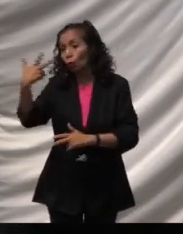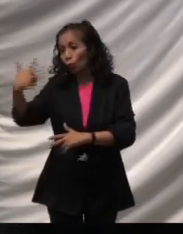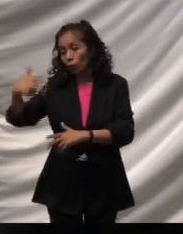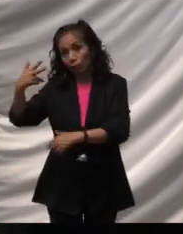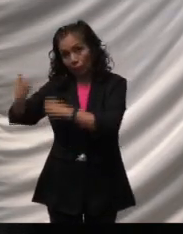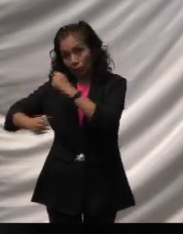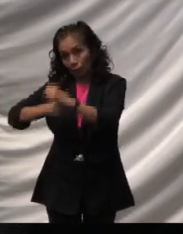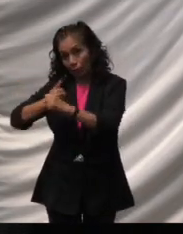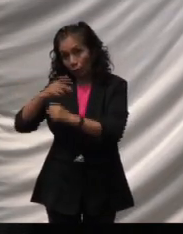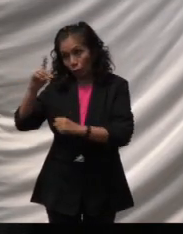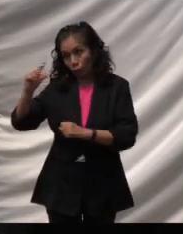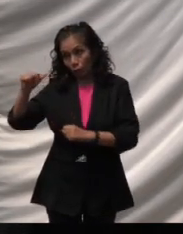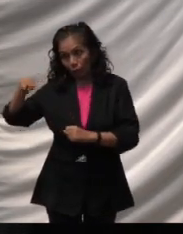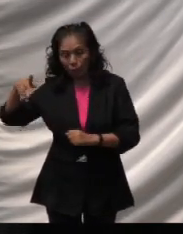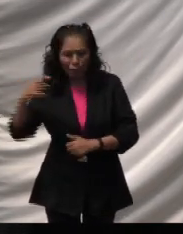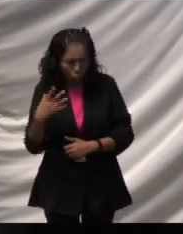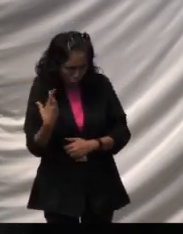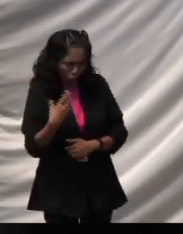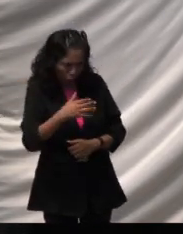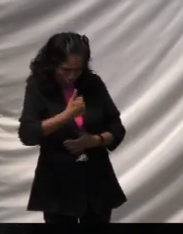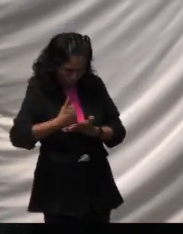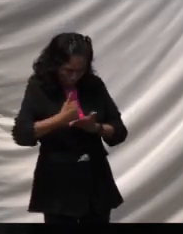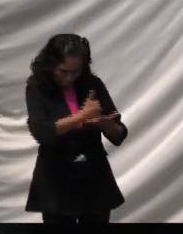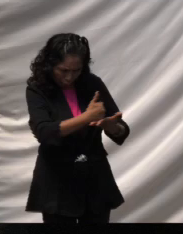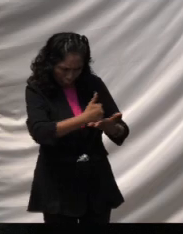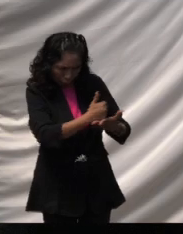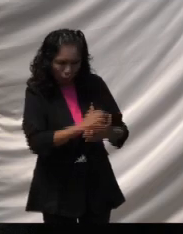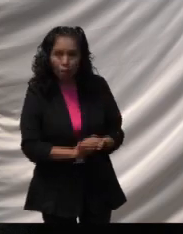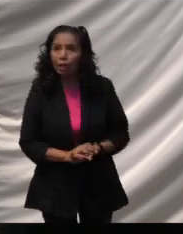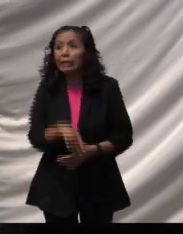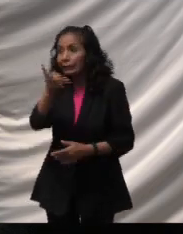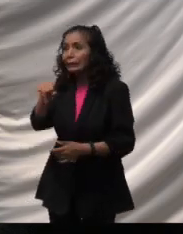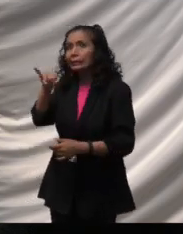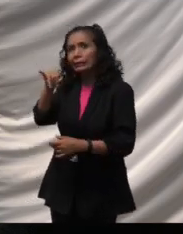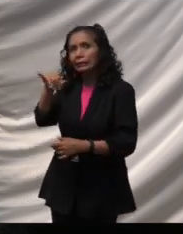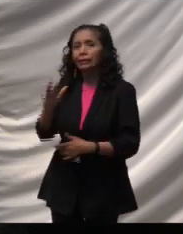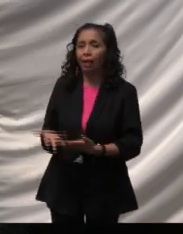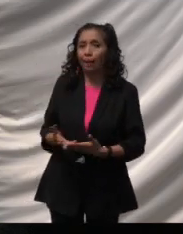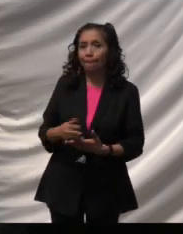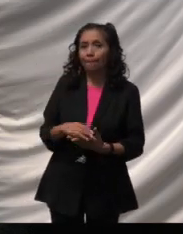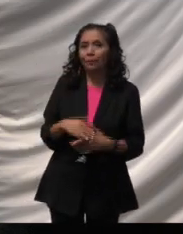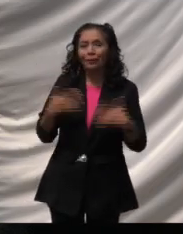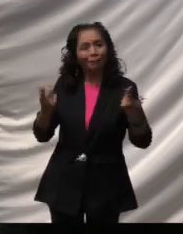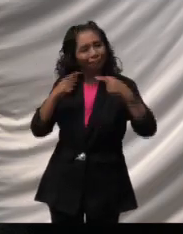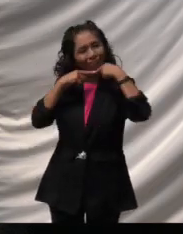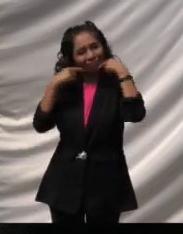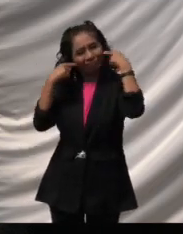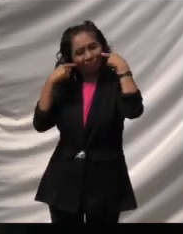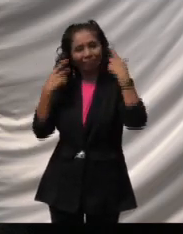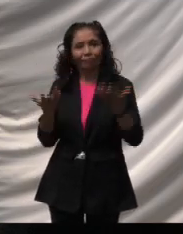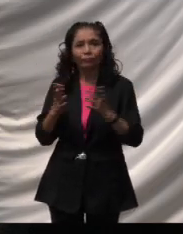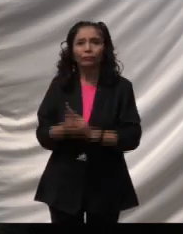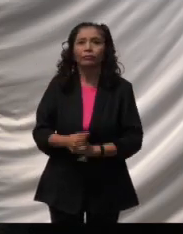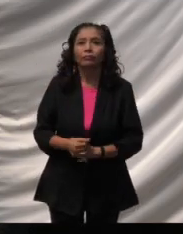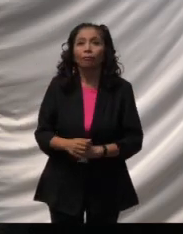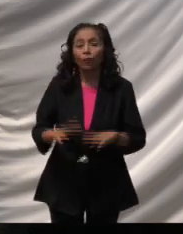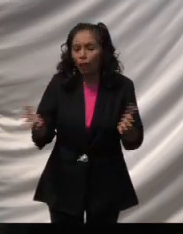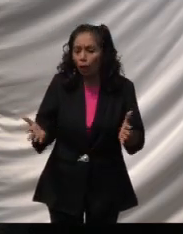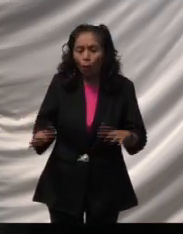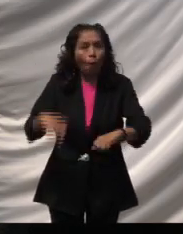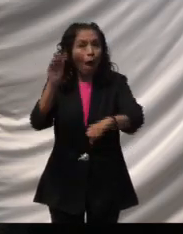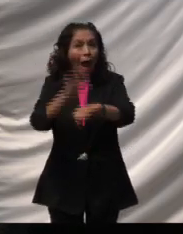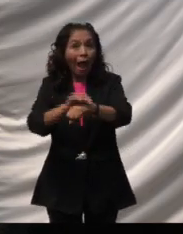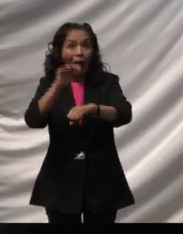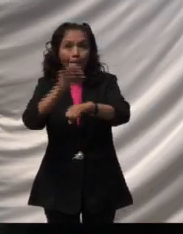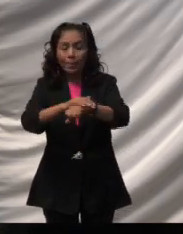Cabrera. «¿Te puedo ayudar?», preguntó él. «Por supuesto», respondió con una gran sonrisa. Pronto se volvieron los